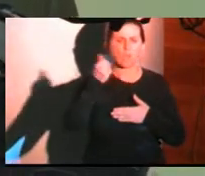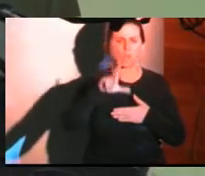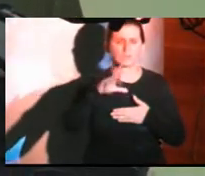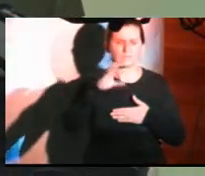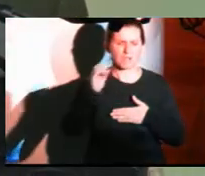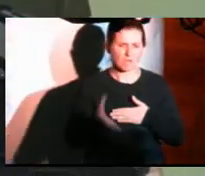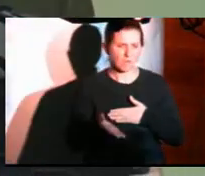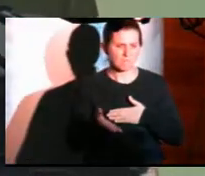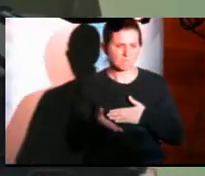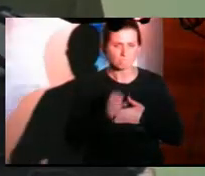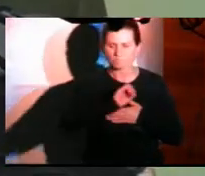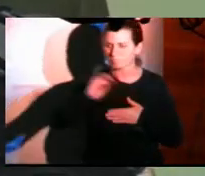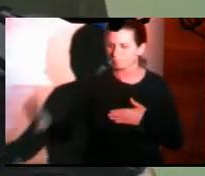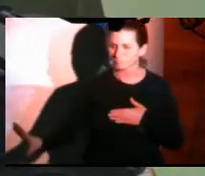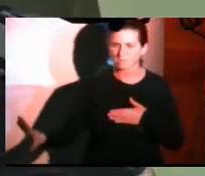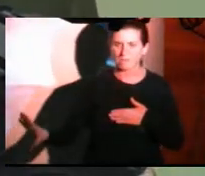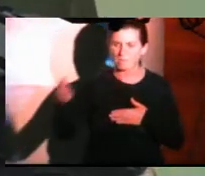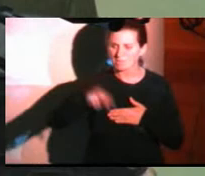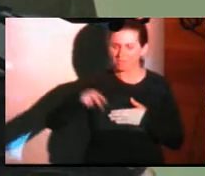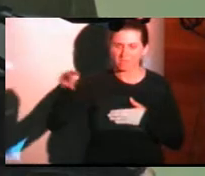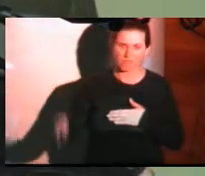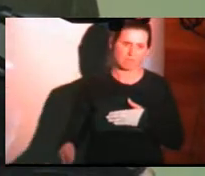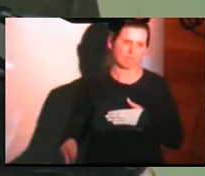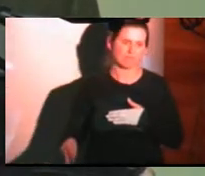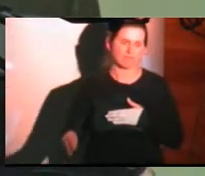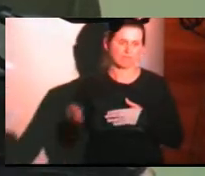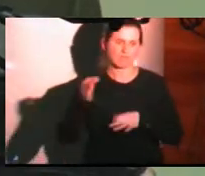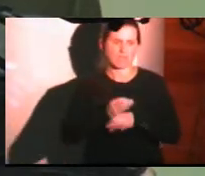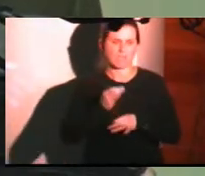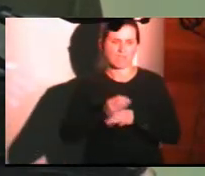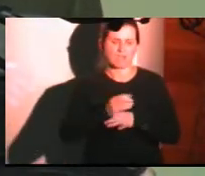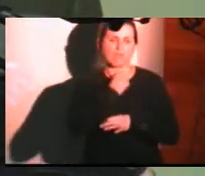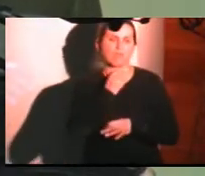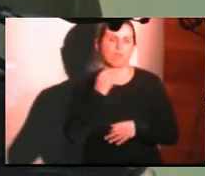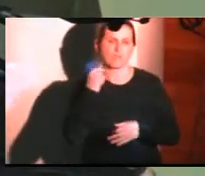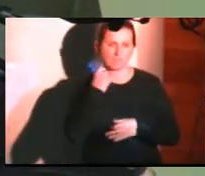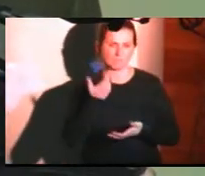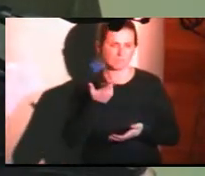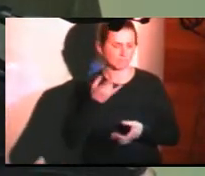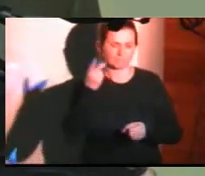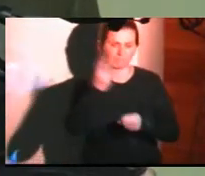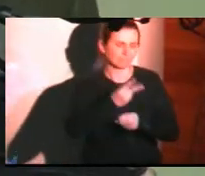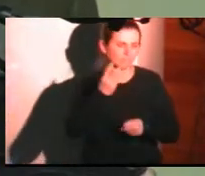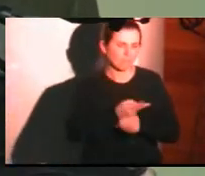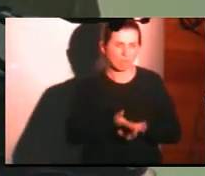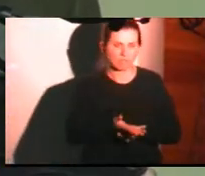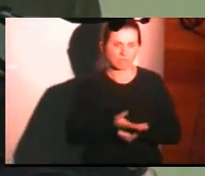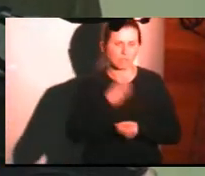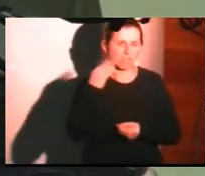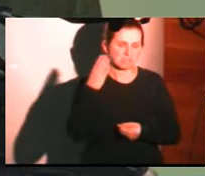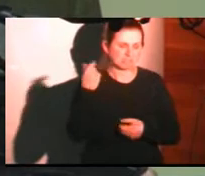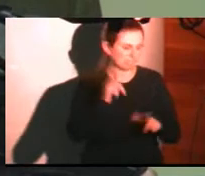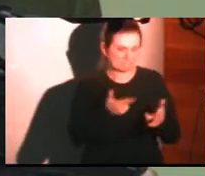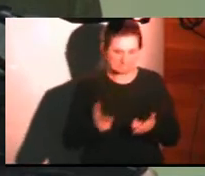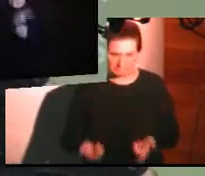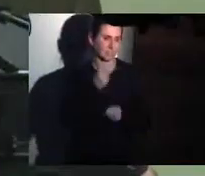a seguir el secundario, porque no tenía otra posibilidad. No había secundario ni en Zapala, ni en Cutralcó, ni